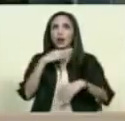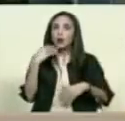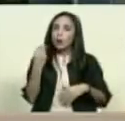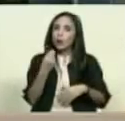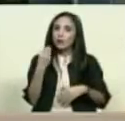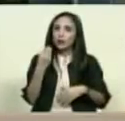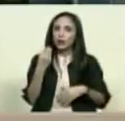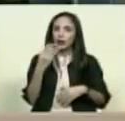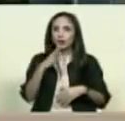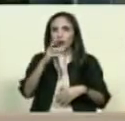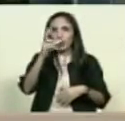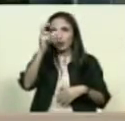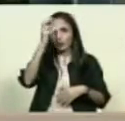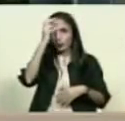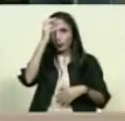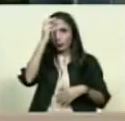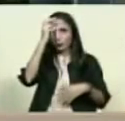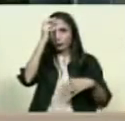Están